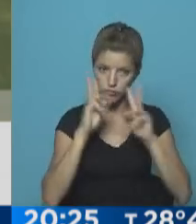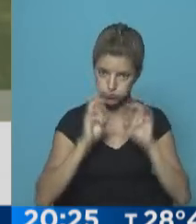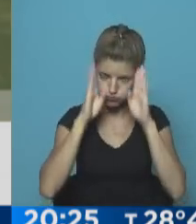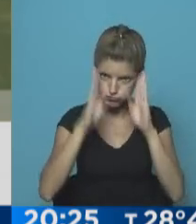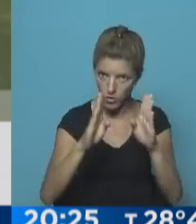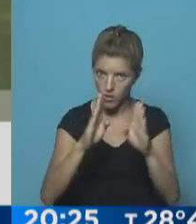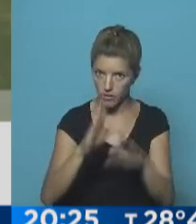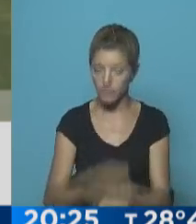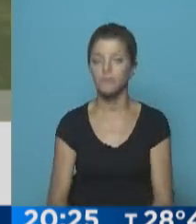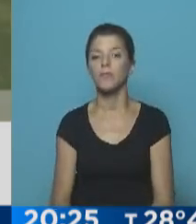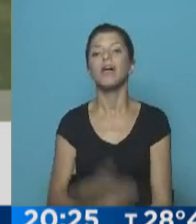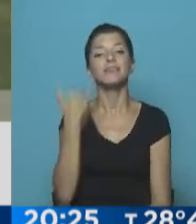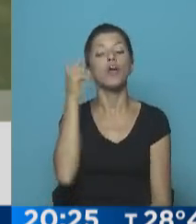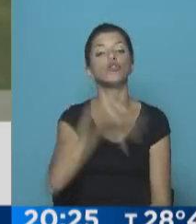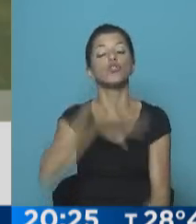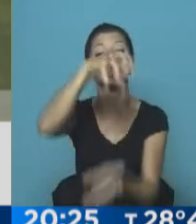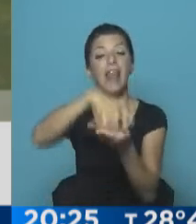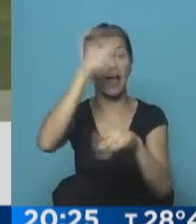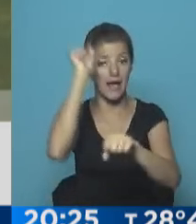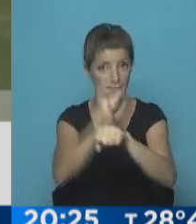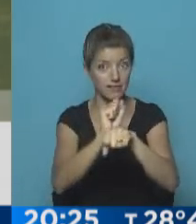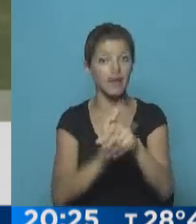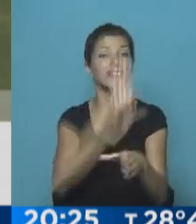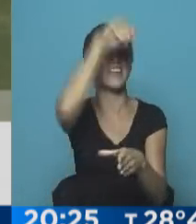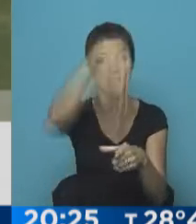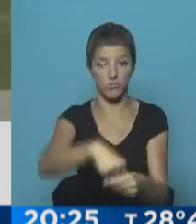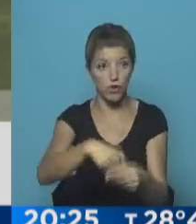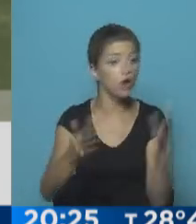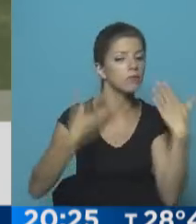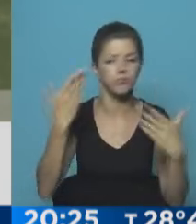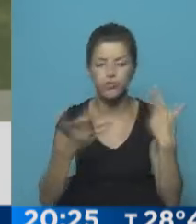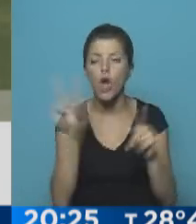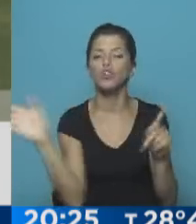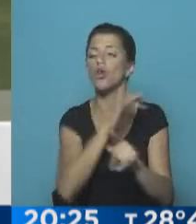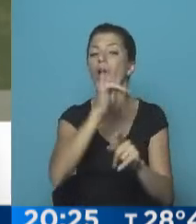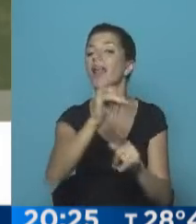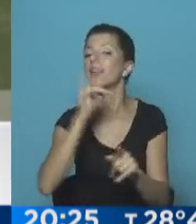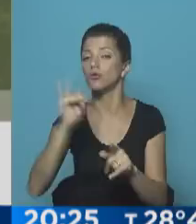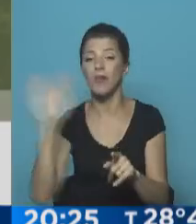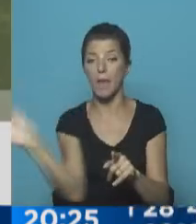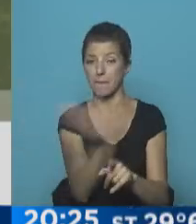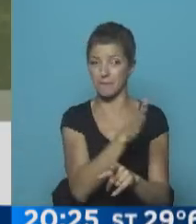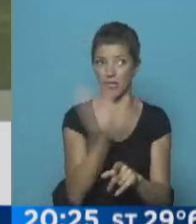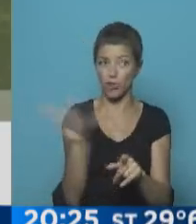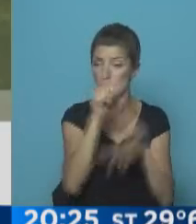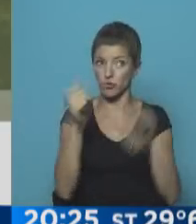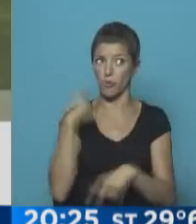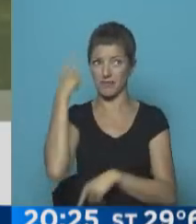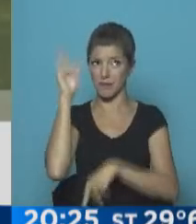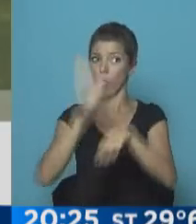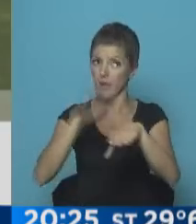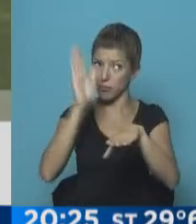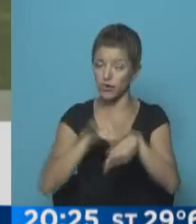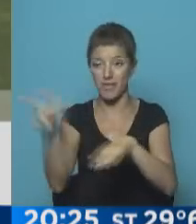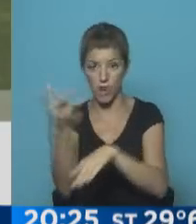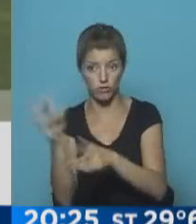hemos intervenido al penal, hemos hecho todas las denuncias judiciales correspondientes con las personas que nosotros creímos que estaban involucradas y están las